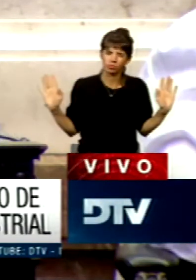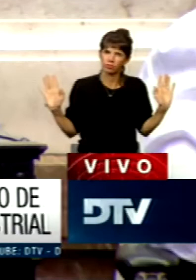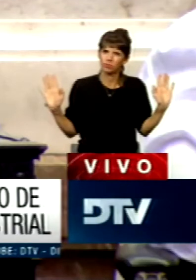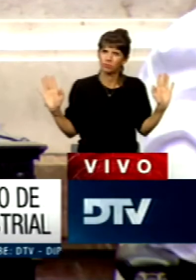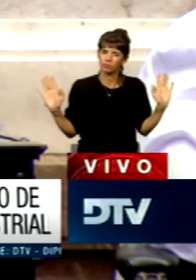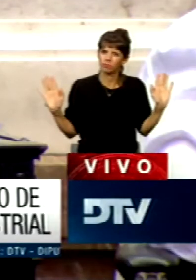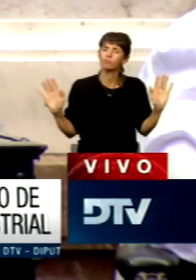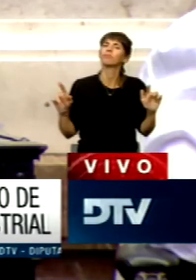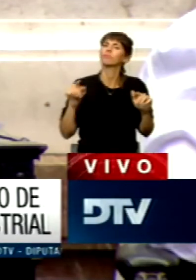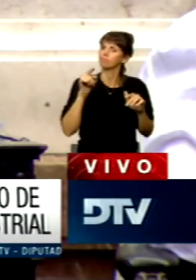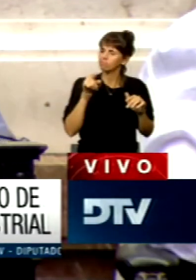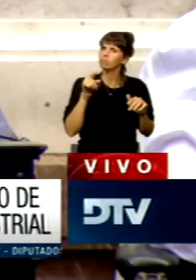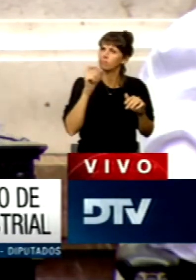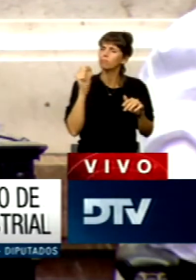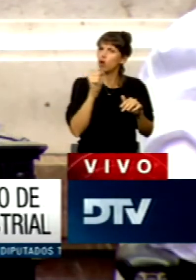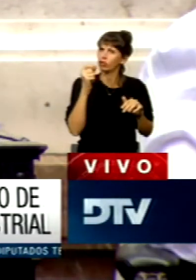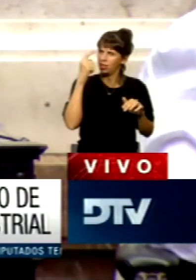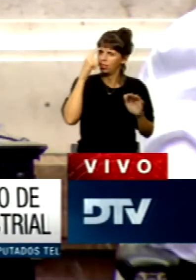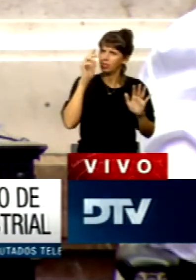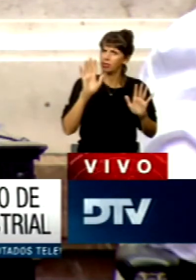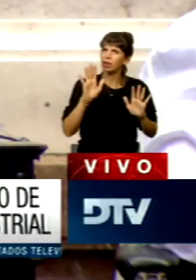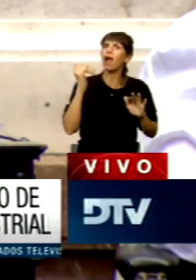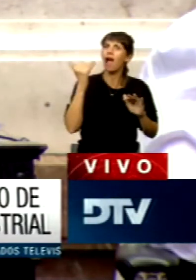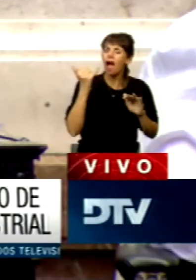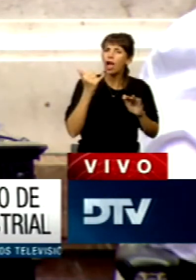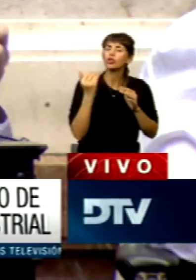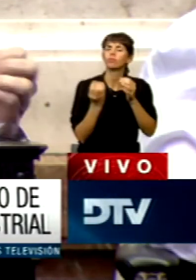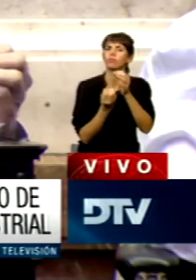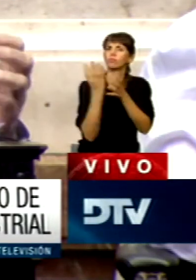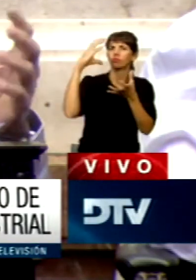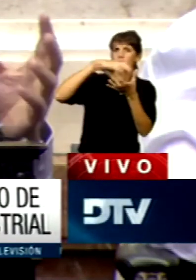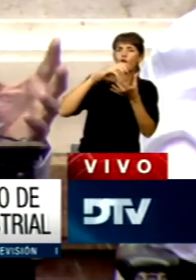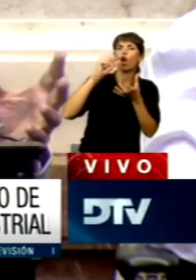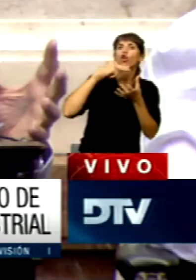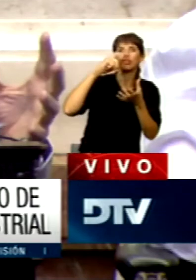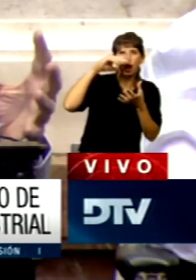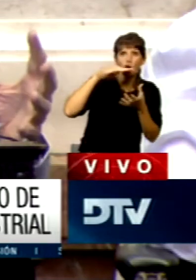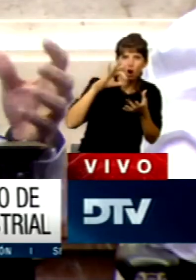debemos ser conscientes. Hay un Consejo Federal. El Senado, cuando se trató,